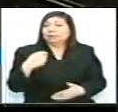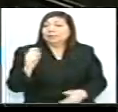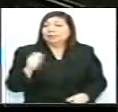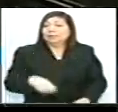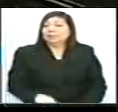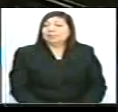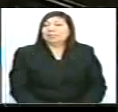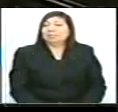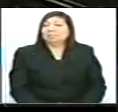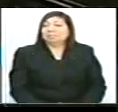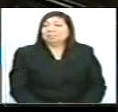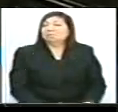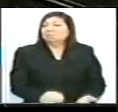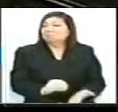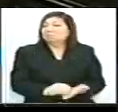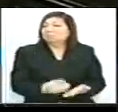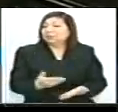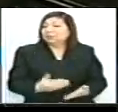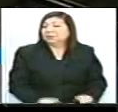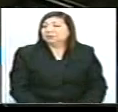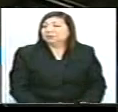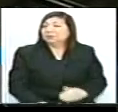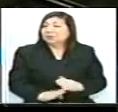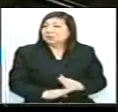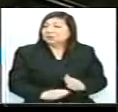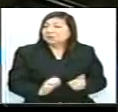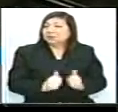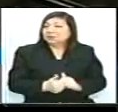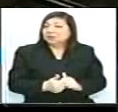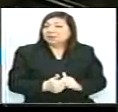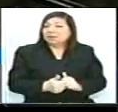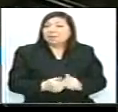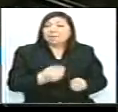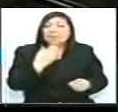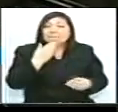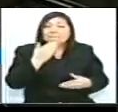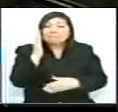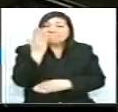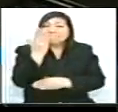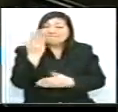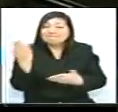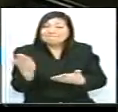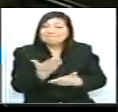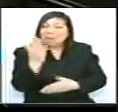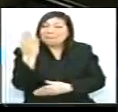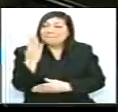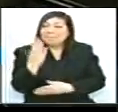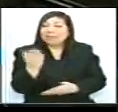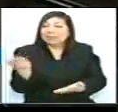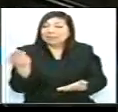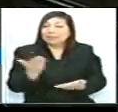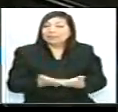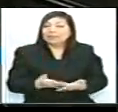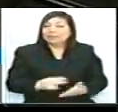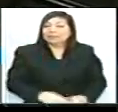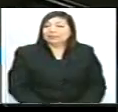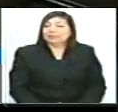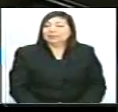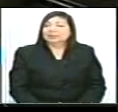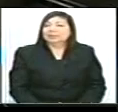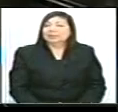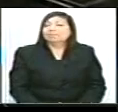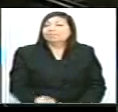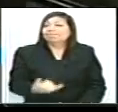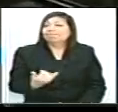3.3%, que son fundamentalmente en base al canon maderero, que es muy poco lo que recibimos.